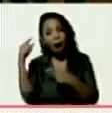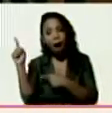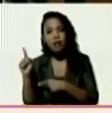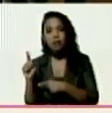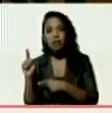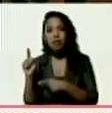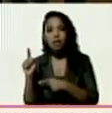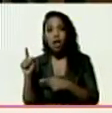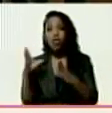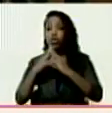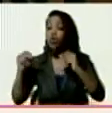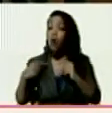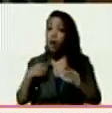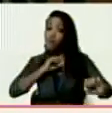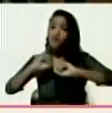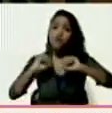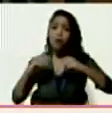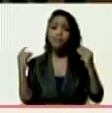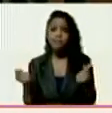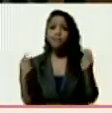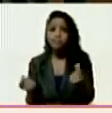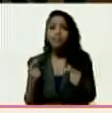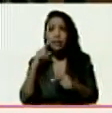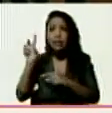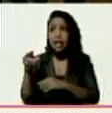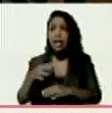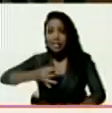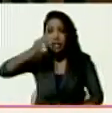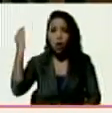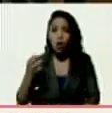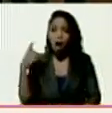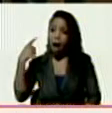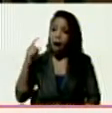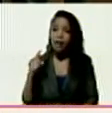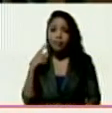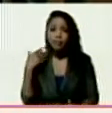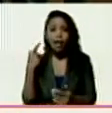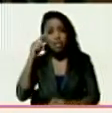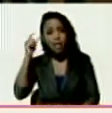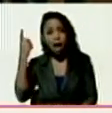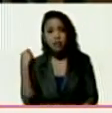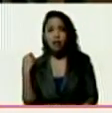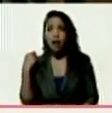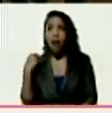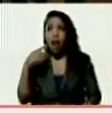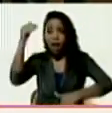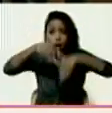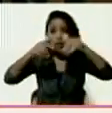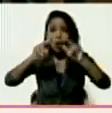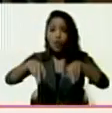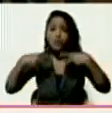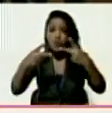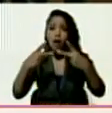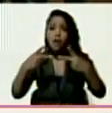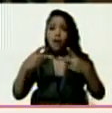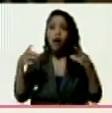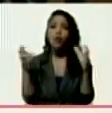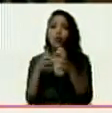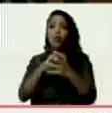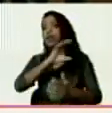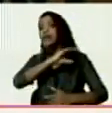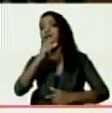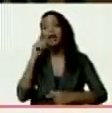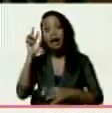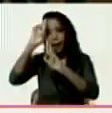las motivaciones eran de cara a lo que estaban seguros que iba a ocurrir el día de ayer. La elección de una nueva junta directiva que respete